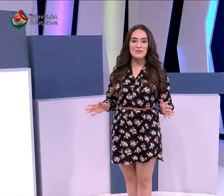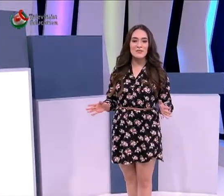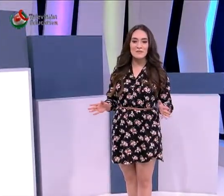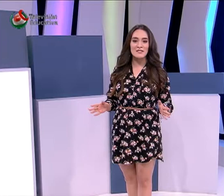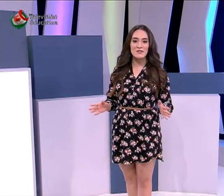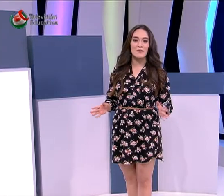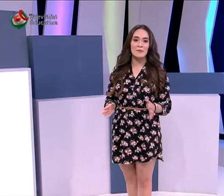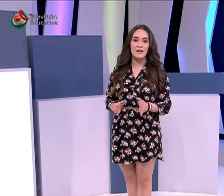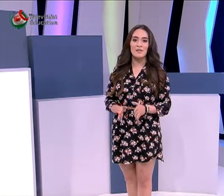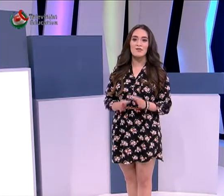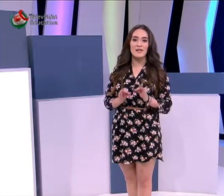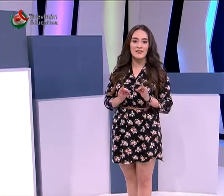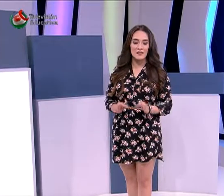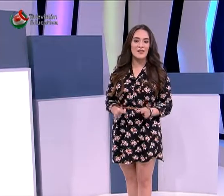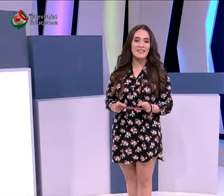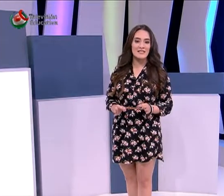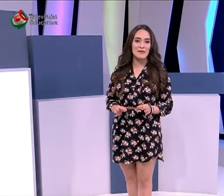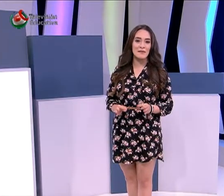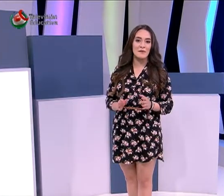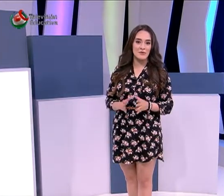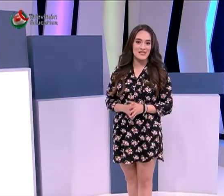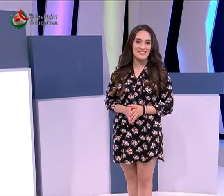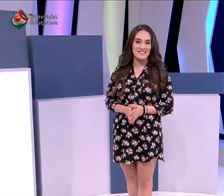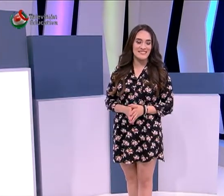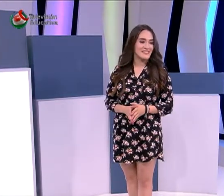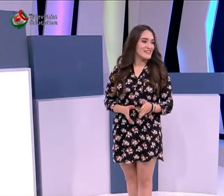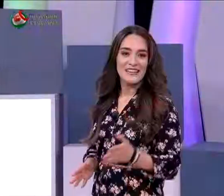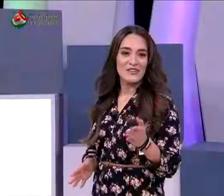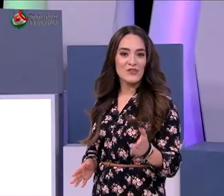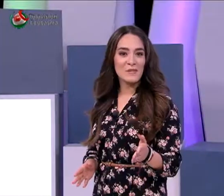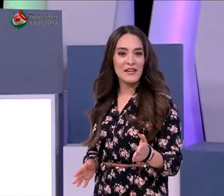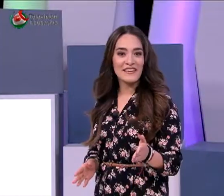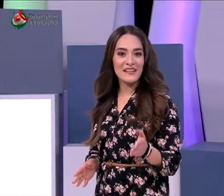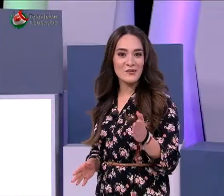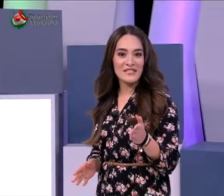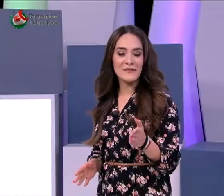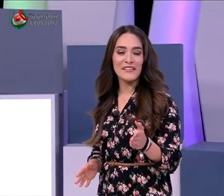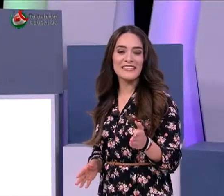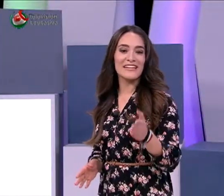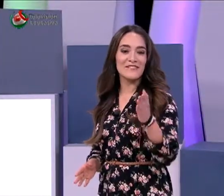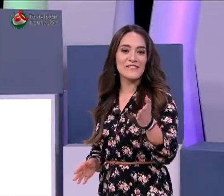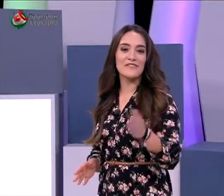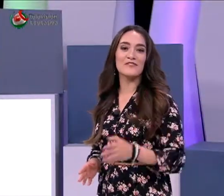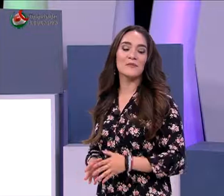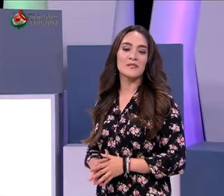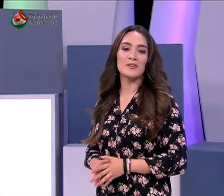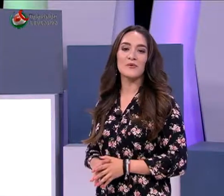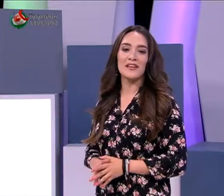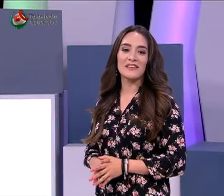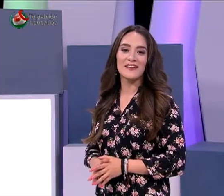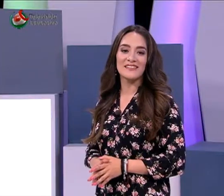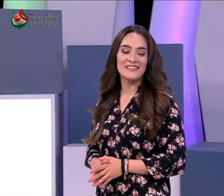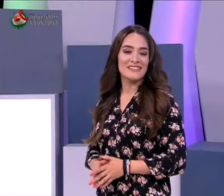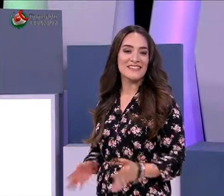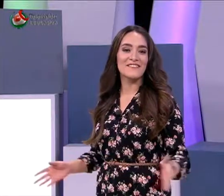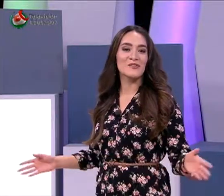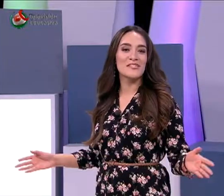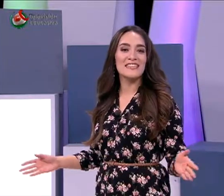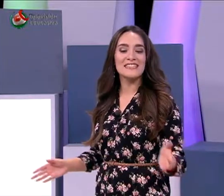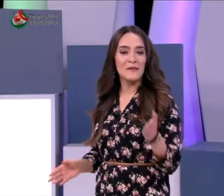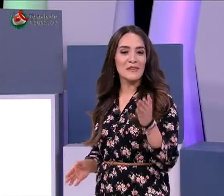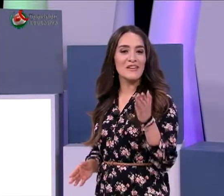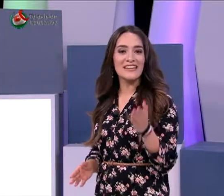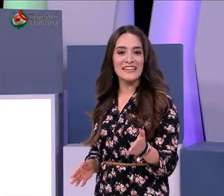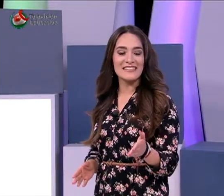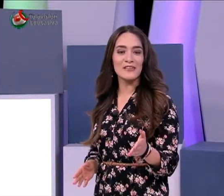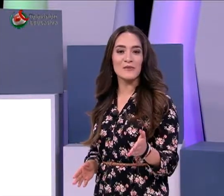nuestros distintos espacios que preparamos durante toda la semana para ustedes. No se pierdan de lunes a viernes la revista de información educativa. Ya saben